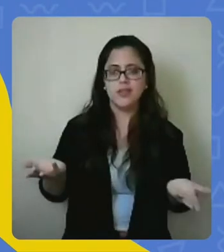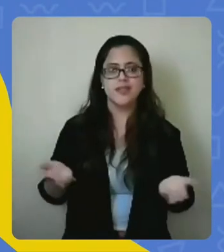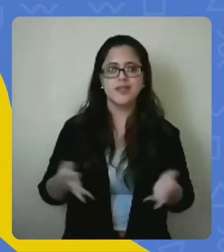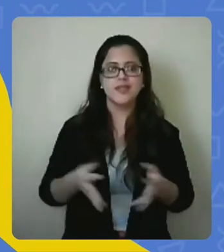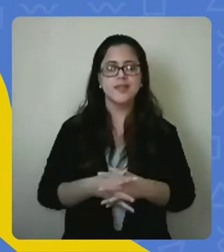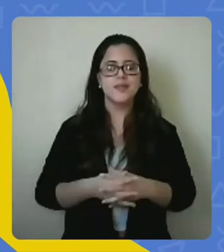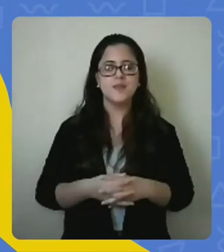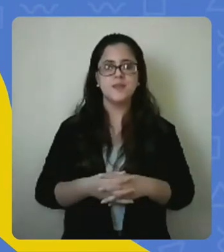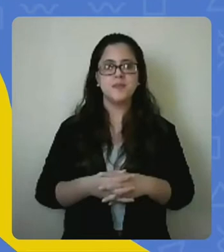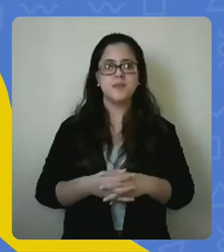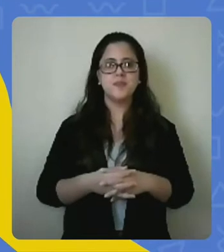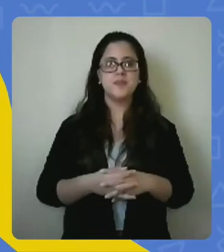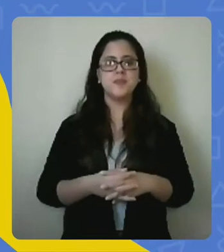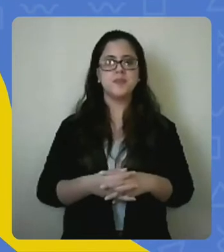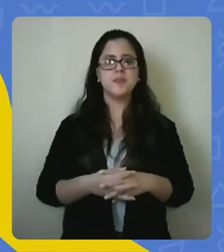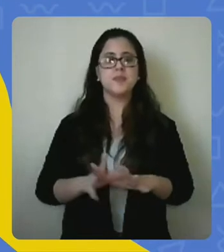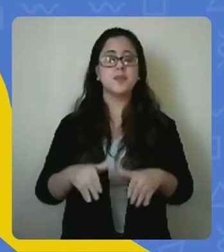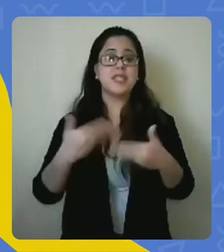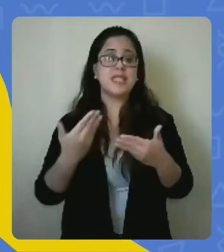Así que, bueno, vamos para acá.